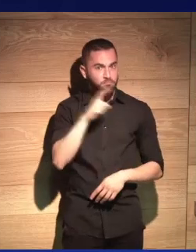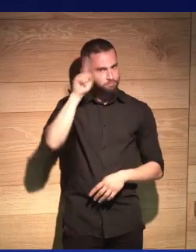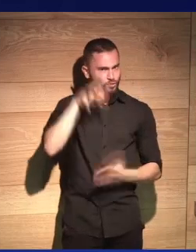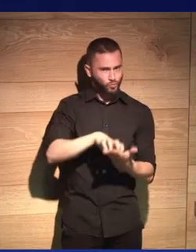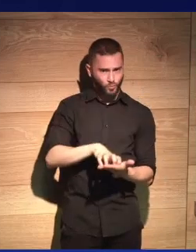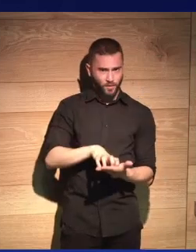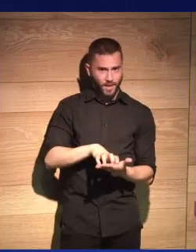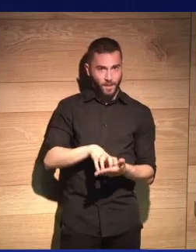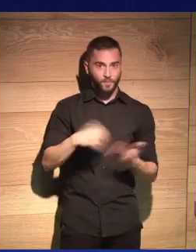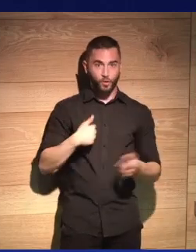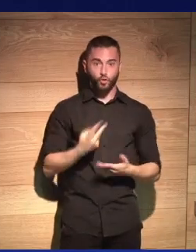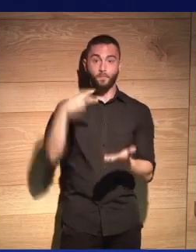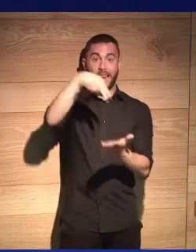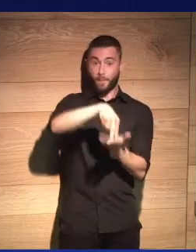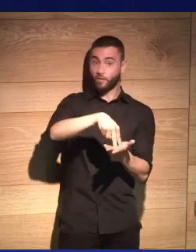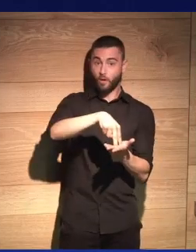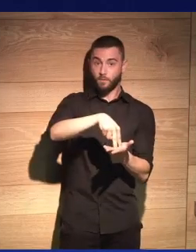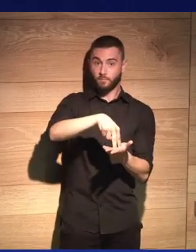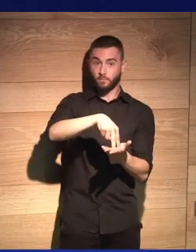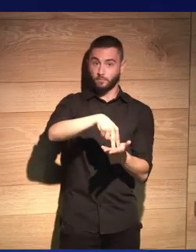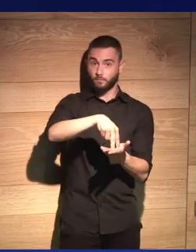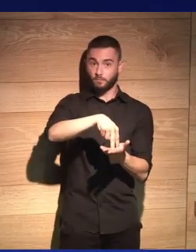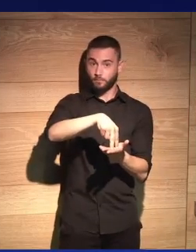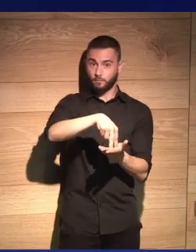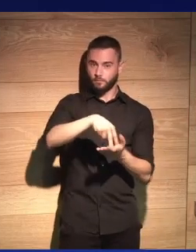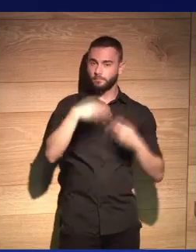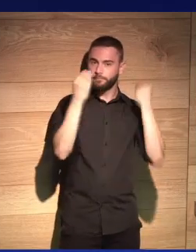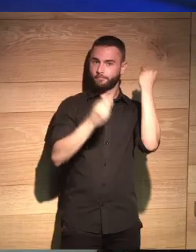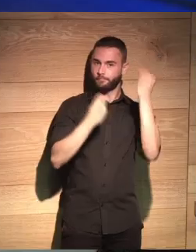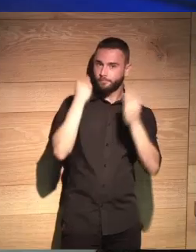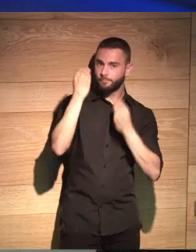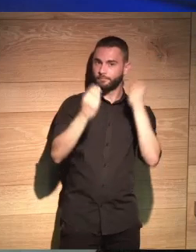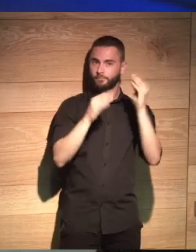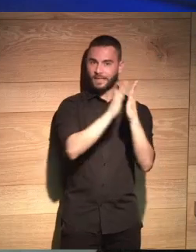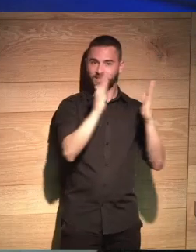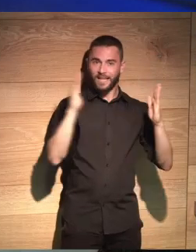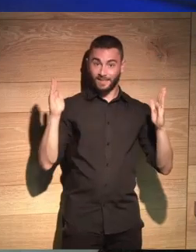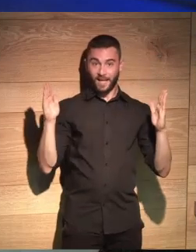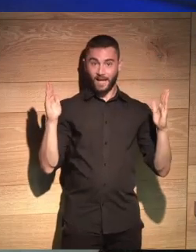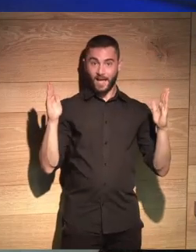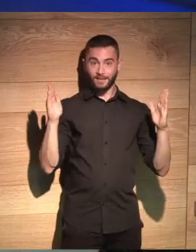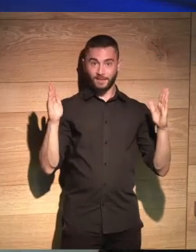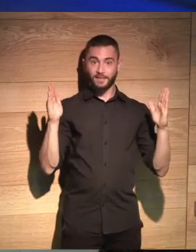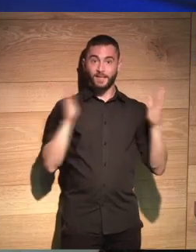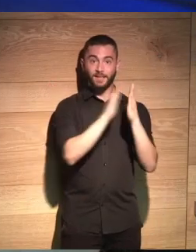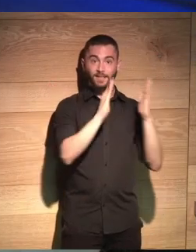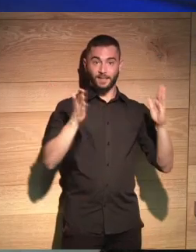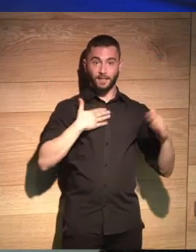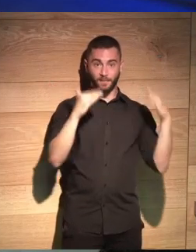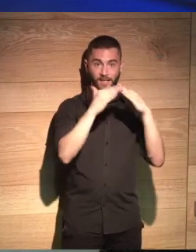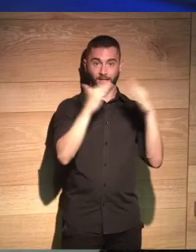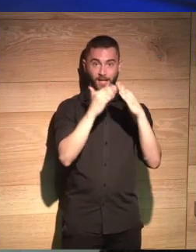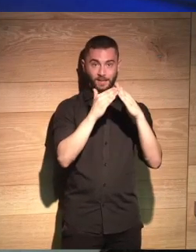que hago es levantarme y dar vueltas por las estanterías de mi casa,